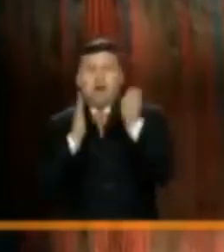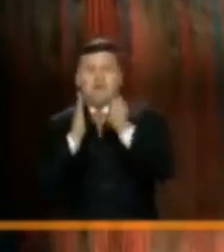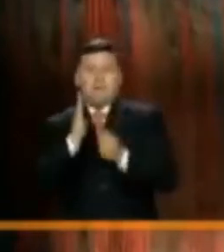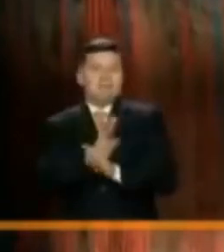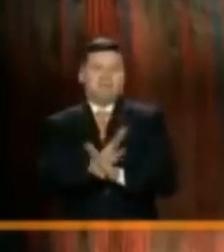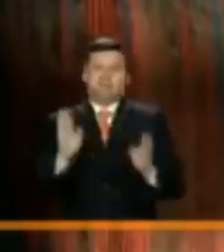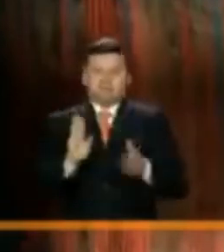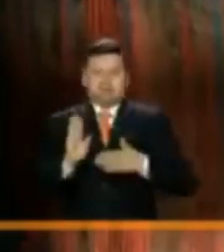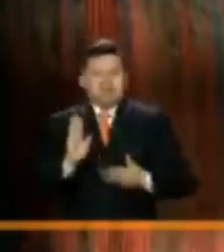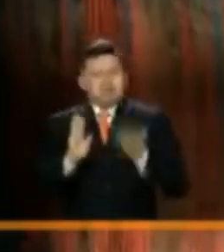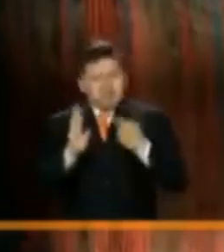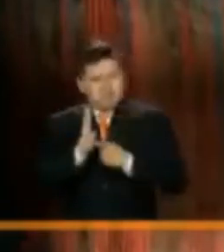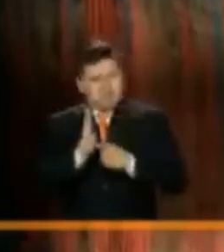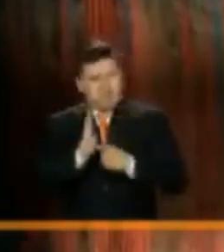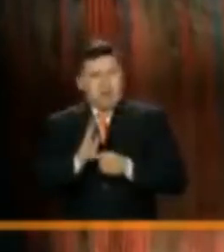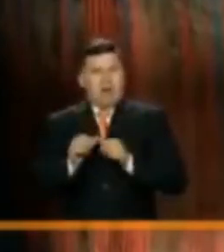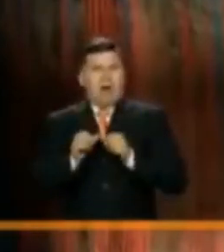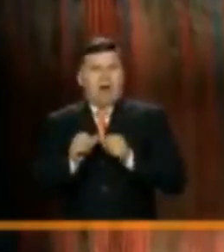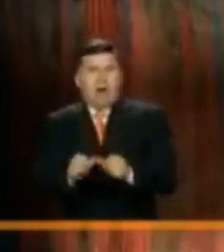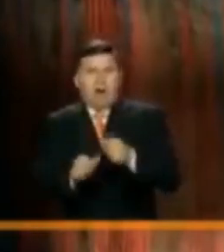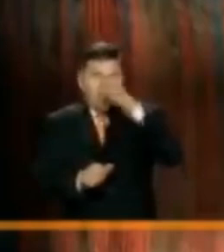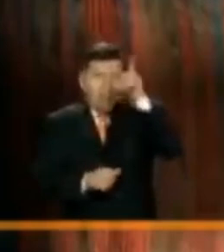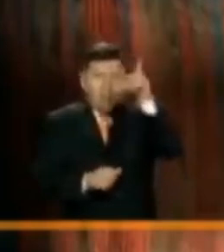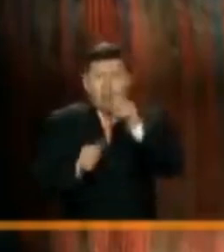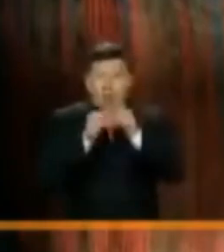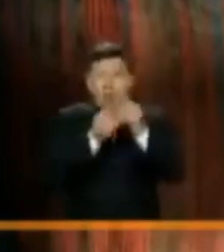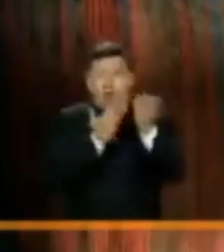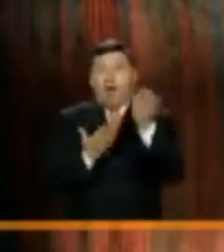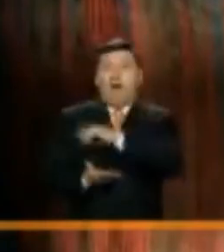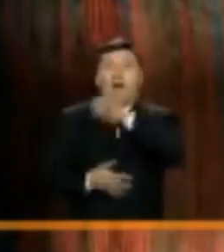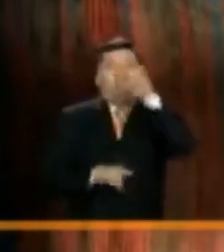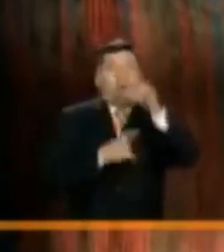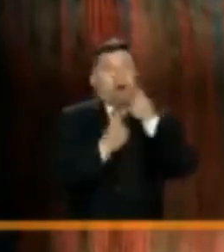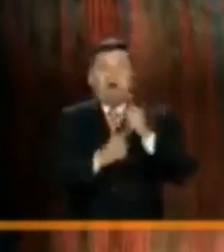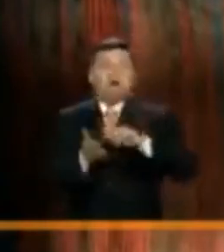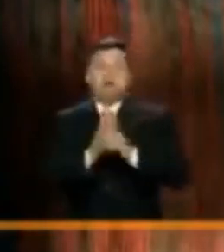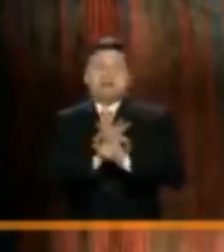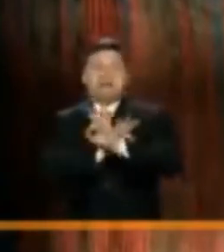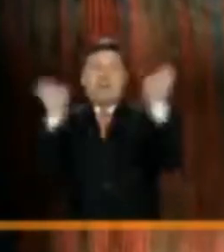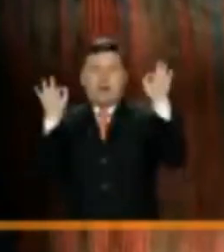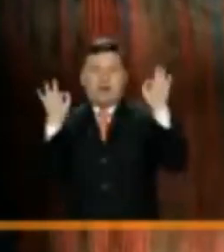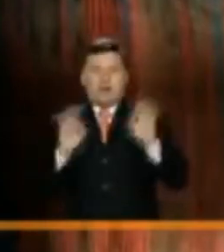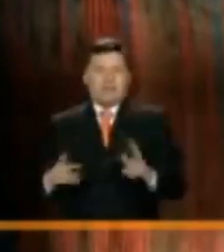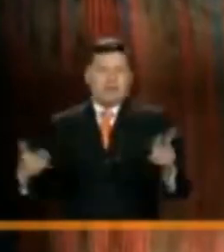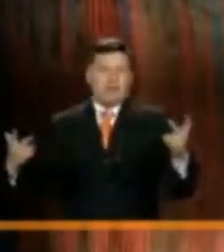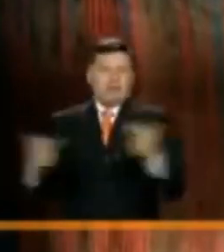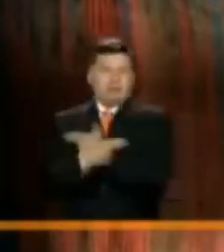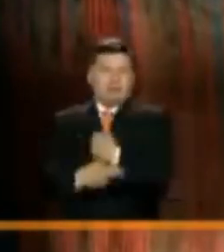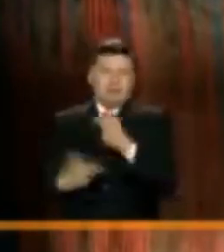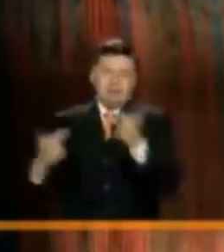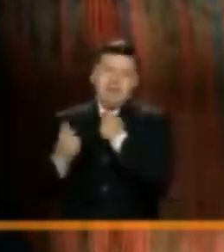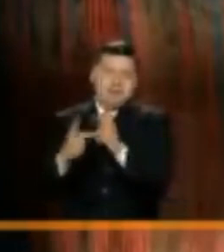que permitan su permanencia en ese país esto significa la terminación inmediata